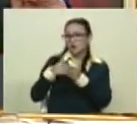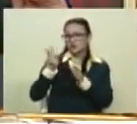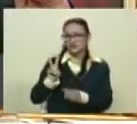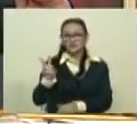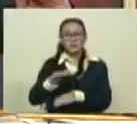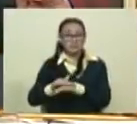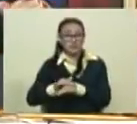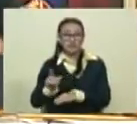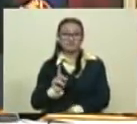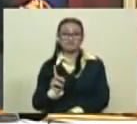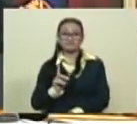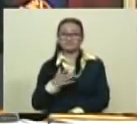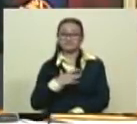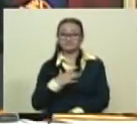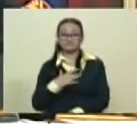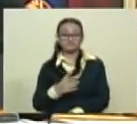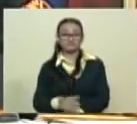perdona.